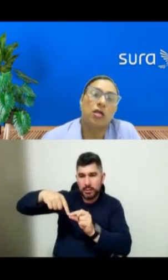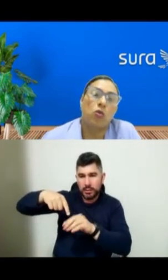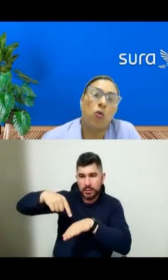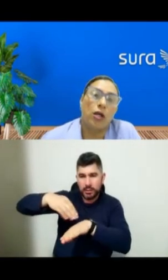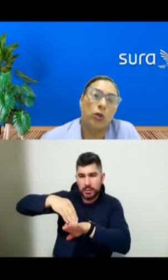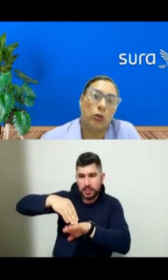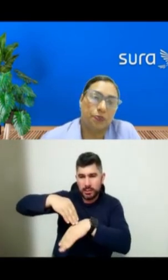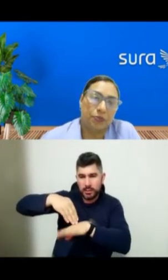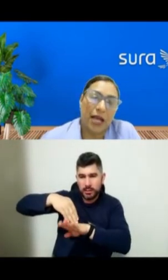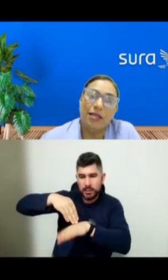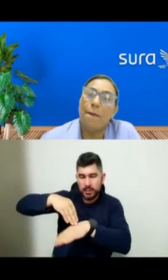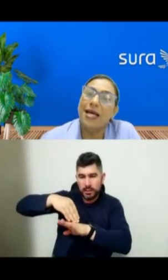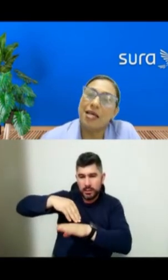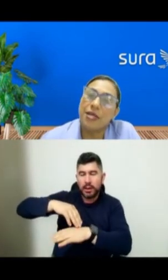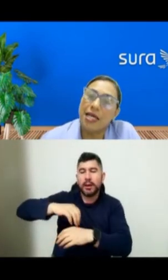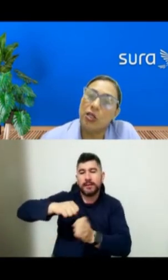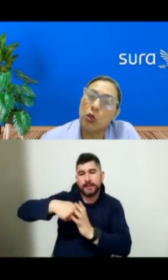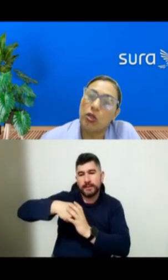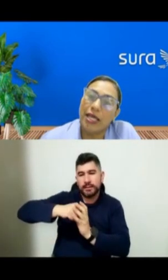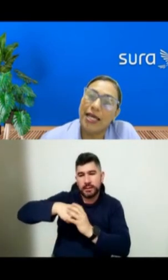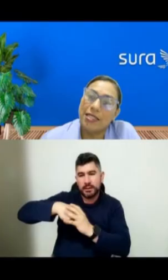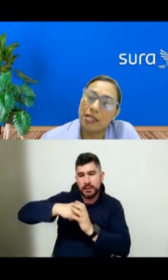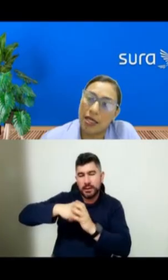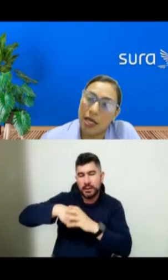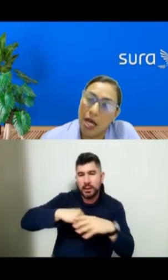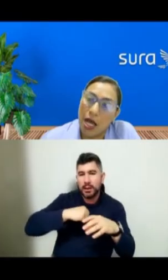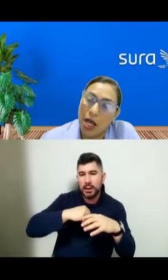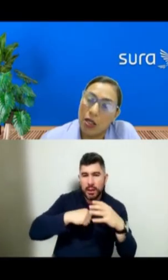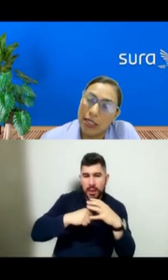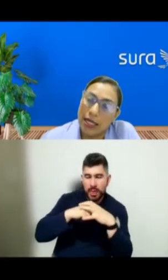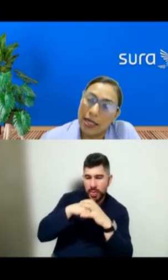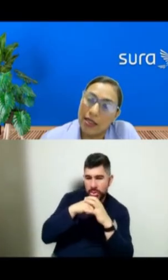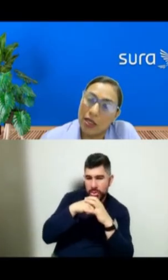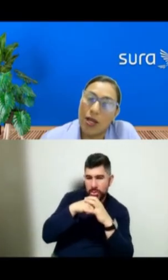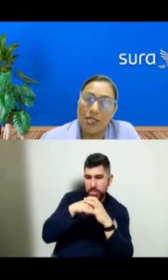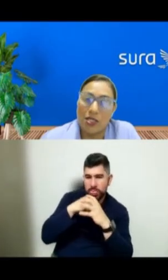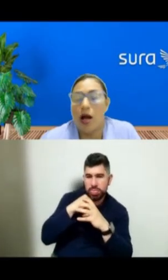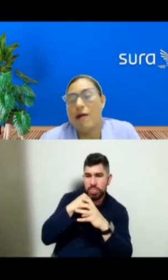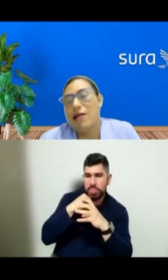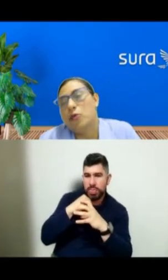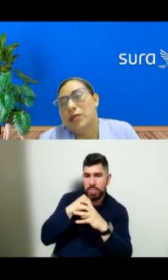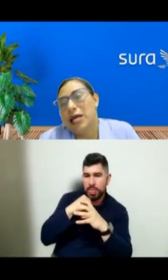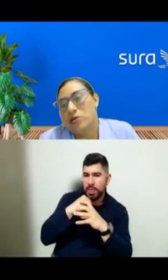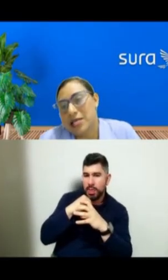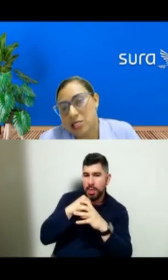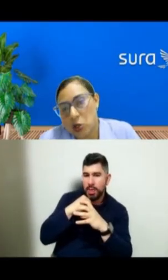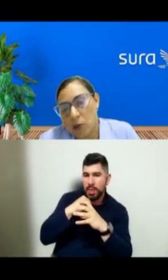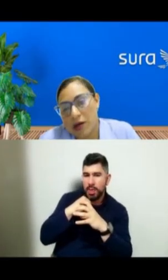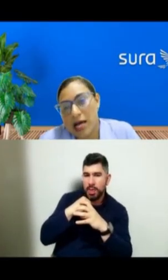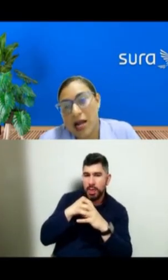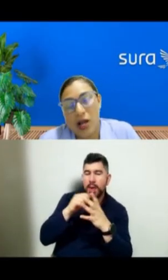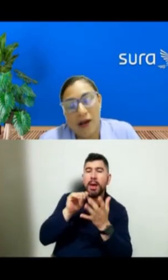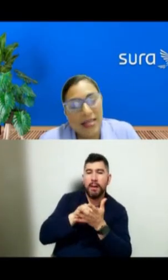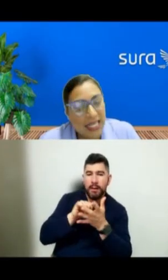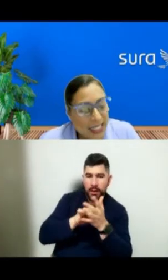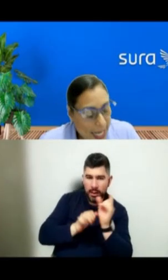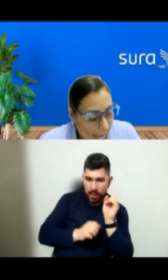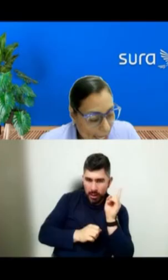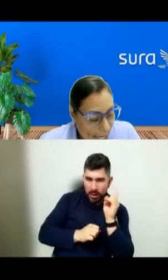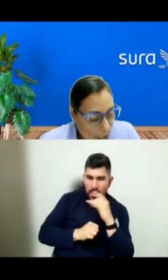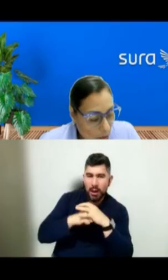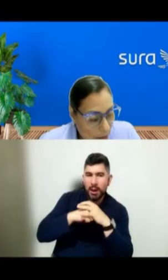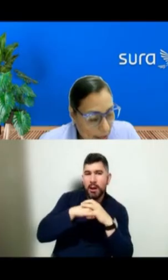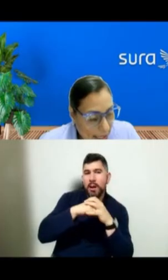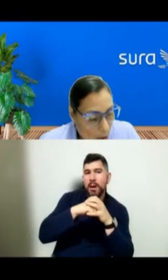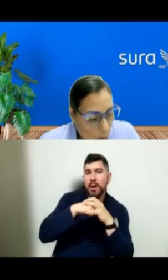articulación. Entonces, cuando hay desplazamiento de esta articulación, hablamos de luxación, ¿verdad? Lo que a